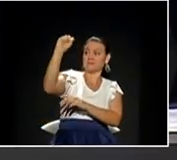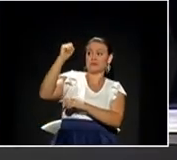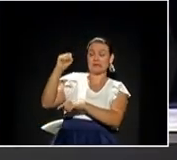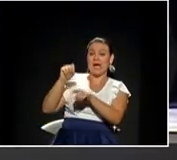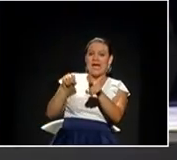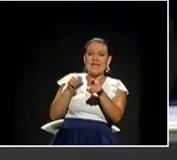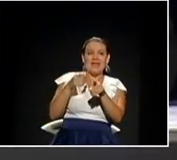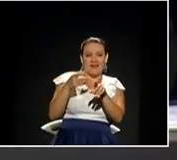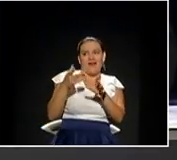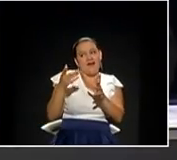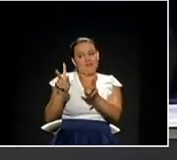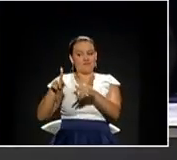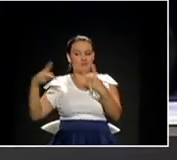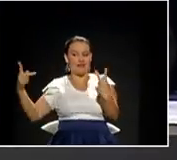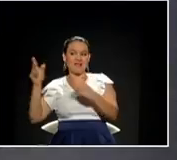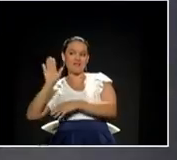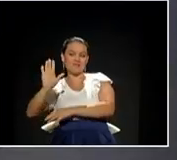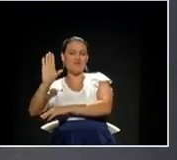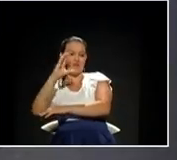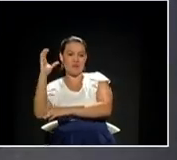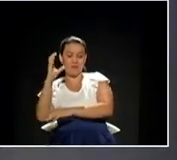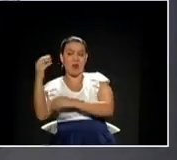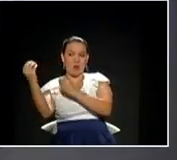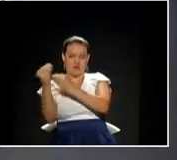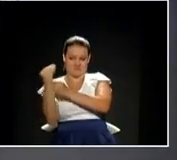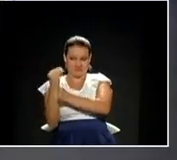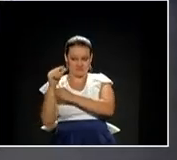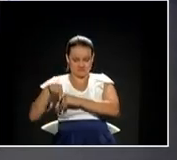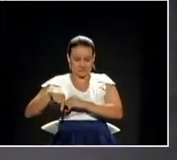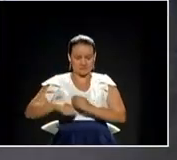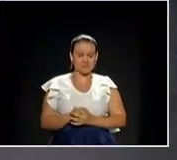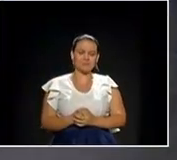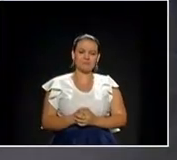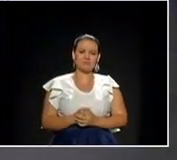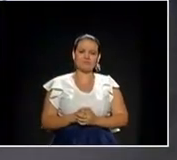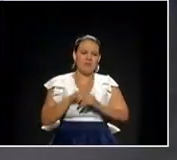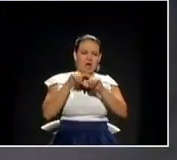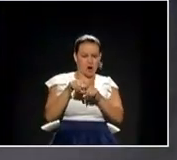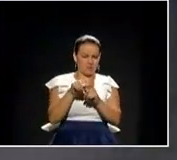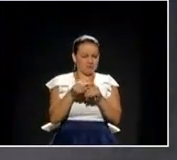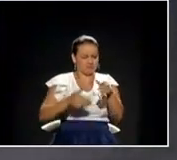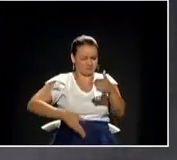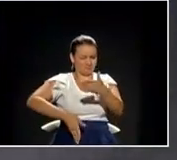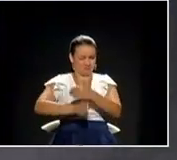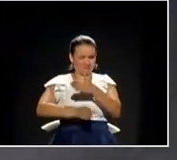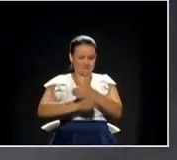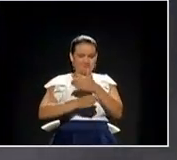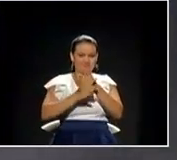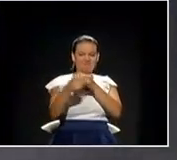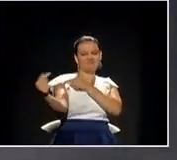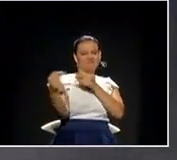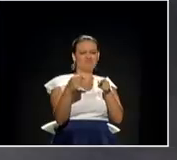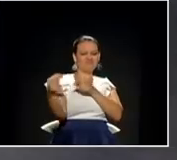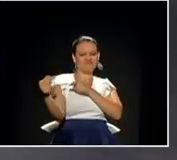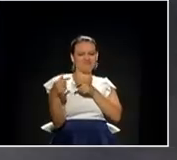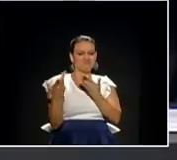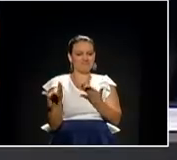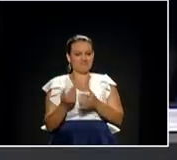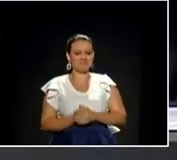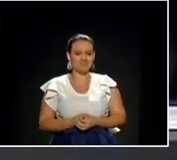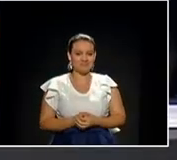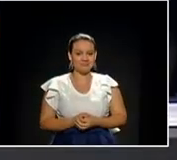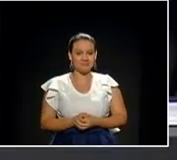el colombiano en su edición el día de hoy seguimos en los bloques del debate y hablamos ahora de lo que sigue vamos a